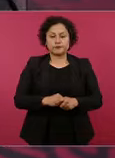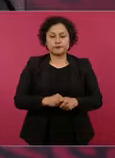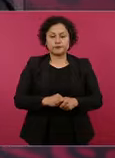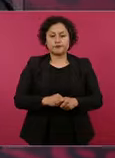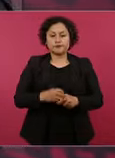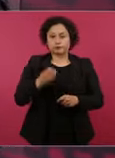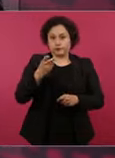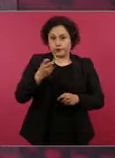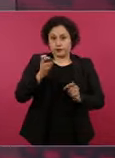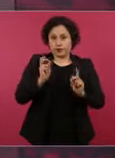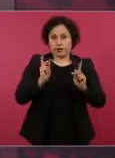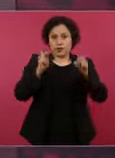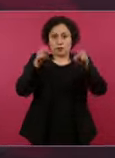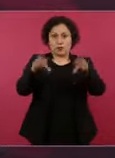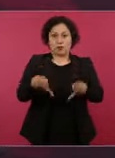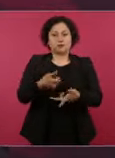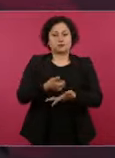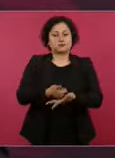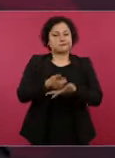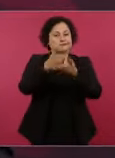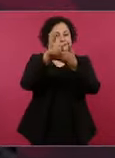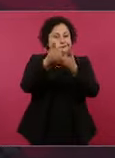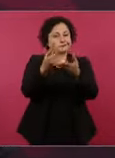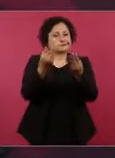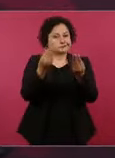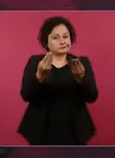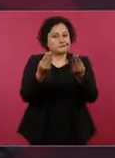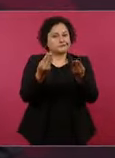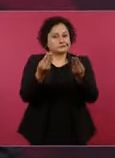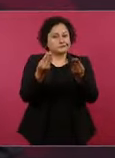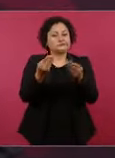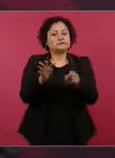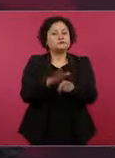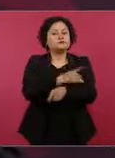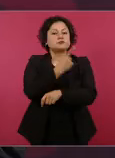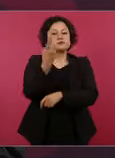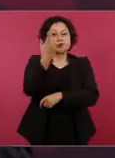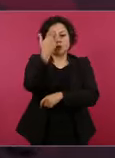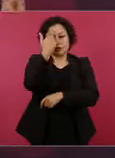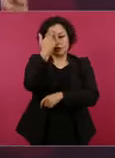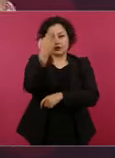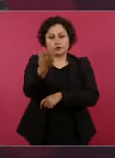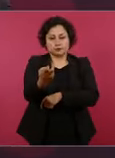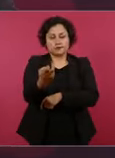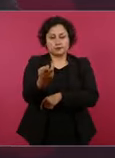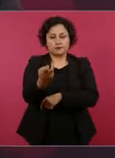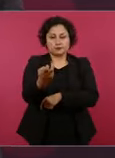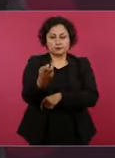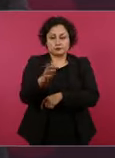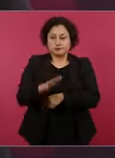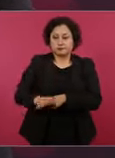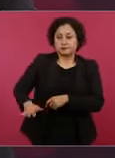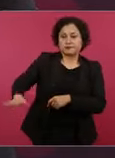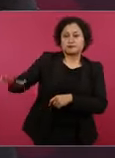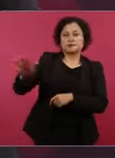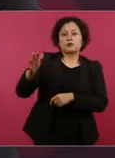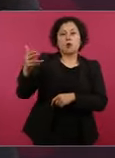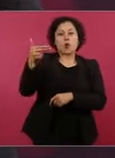Este puente va a ayudar mucho porque ya está saturada la zona